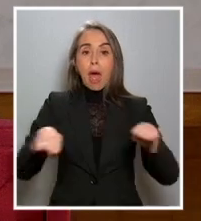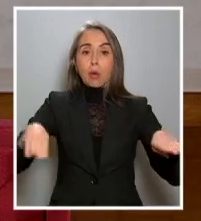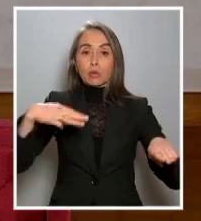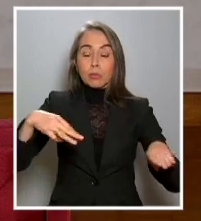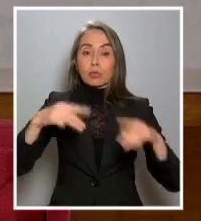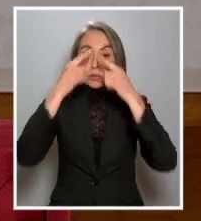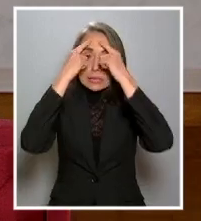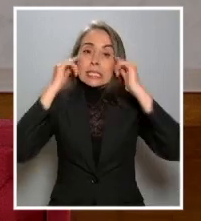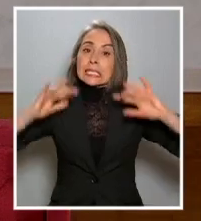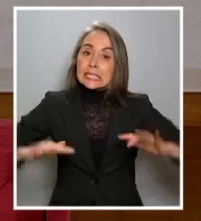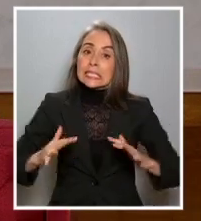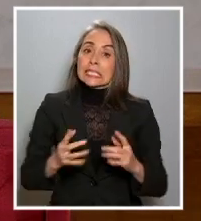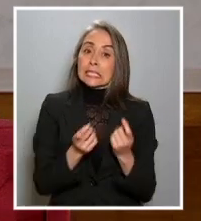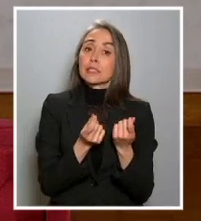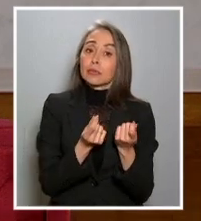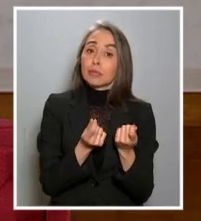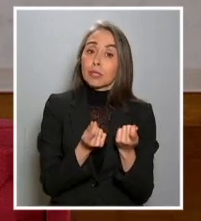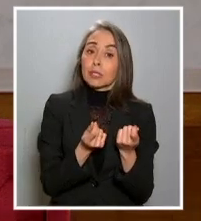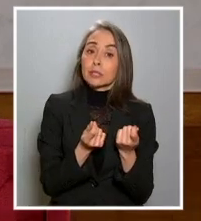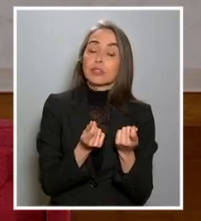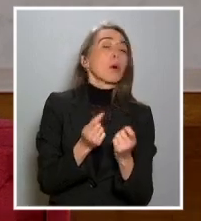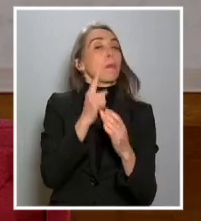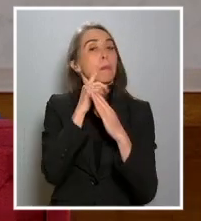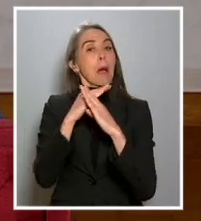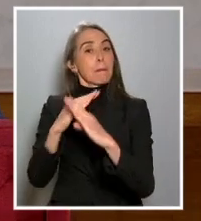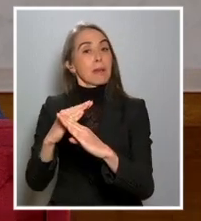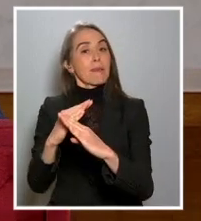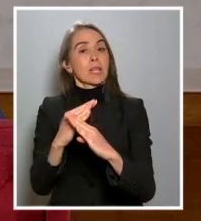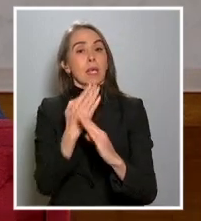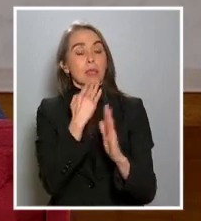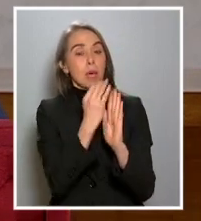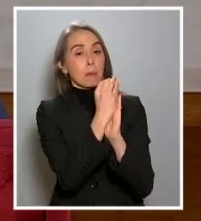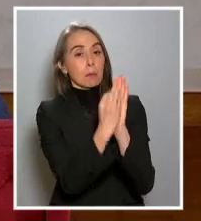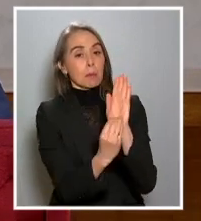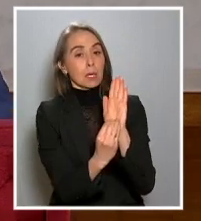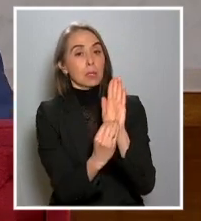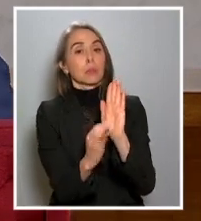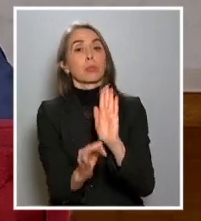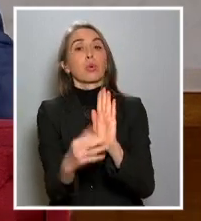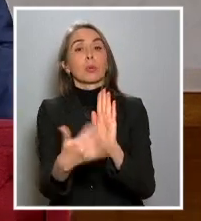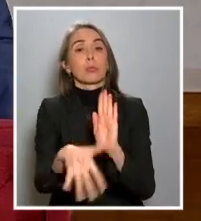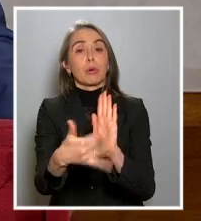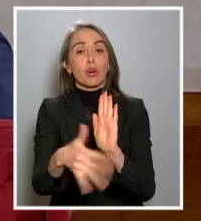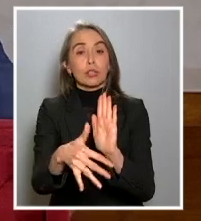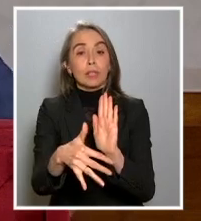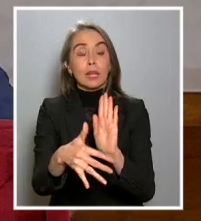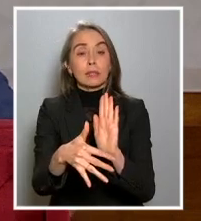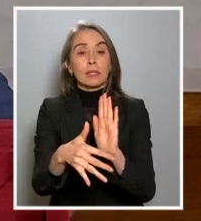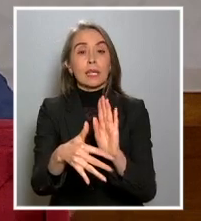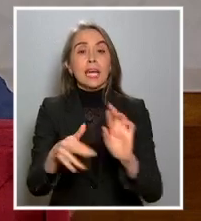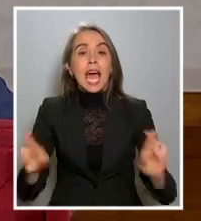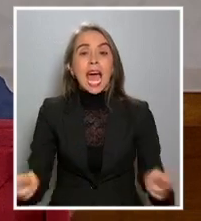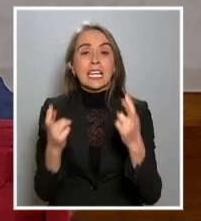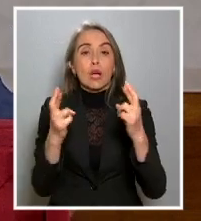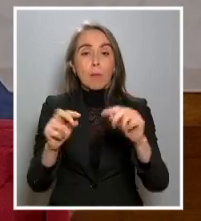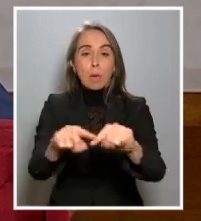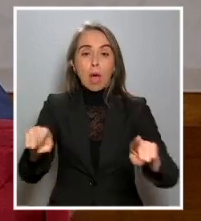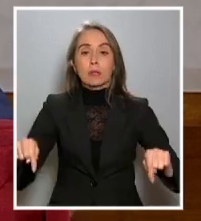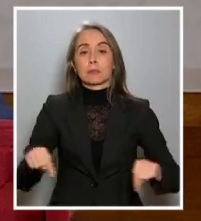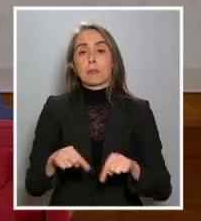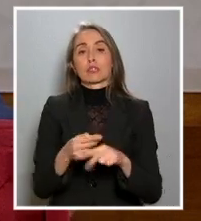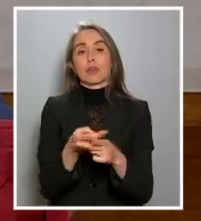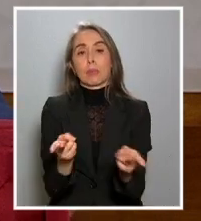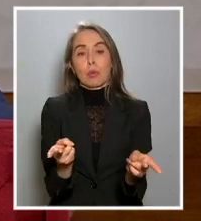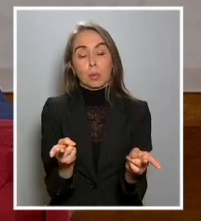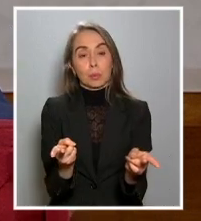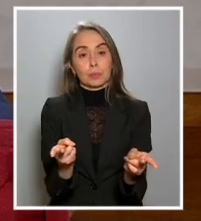El esfuerzo de la prevención se expresa también y de manera muy importante en la recuperación de los espacios públicos.